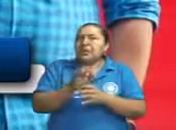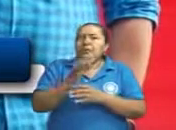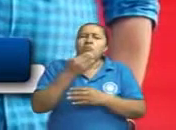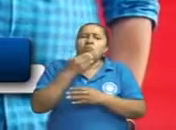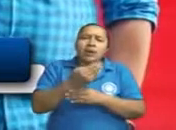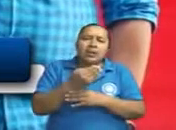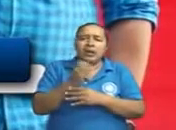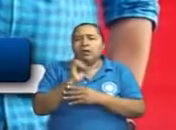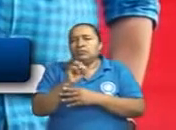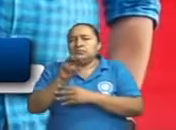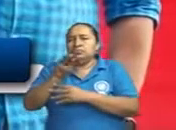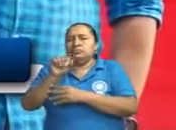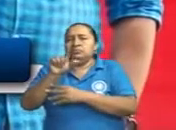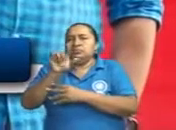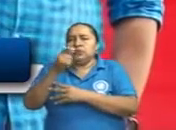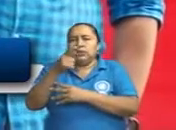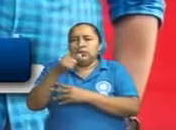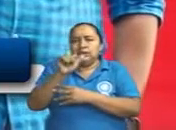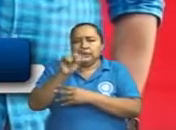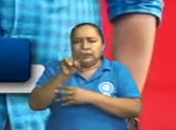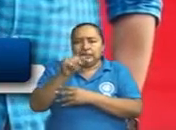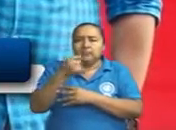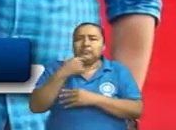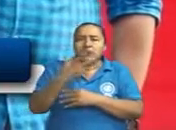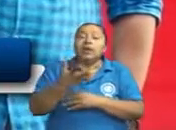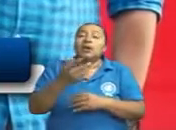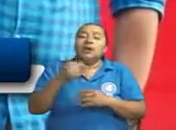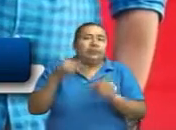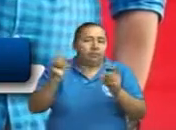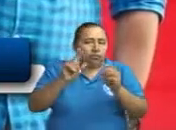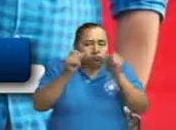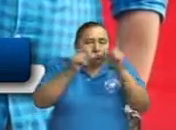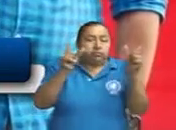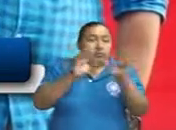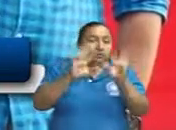que es para que no alarmemos a las mujeres, pues,